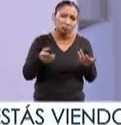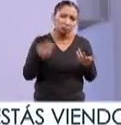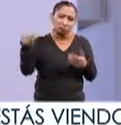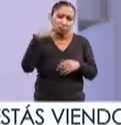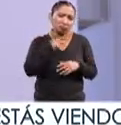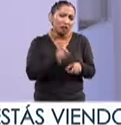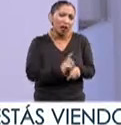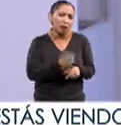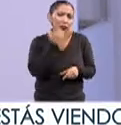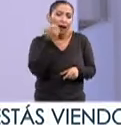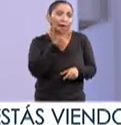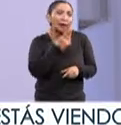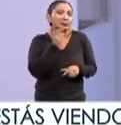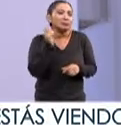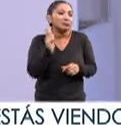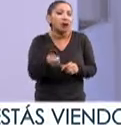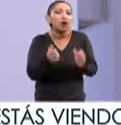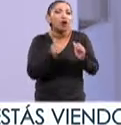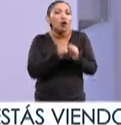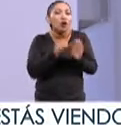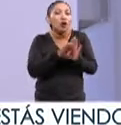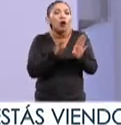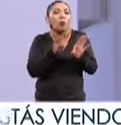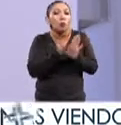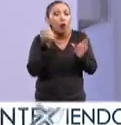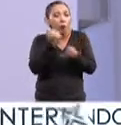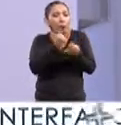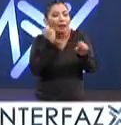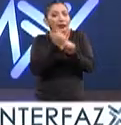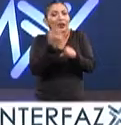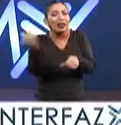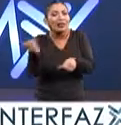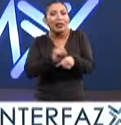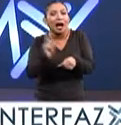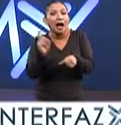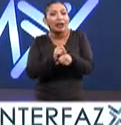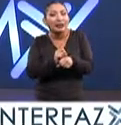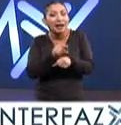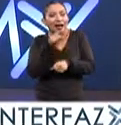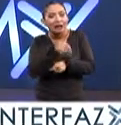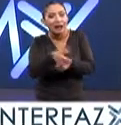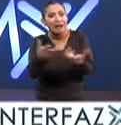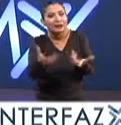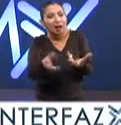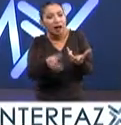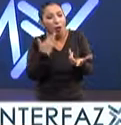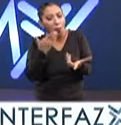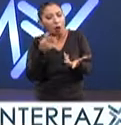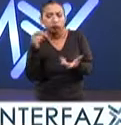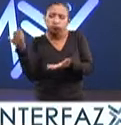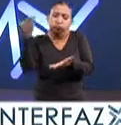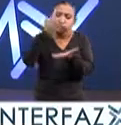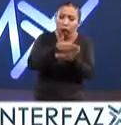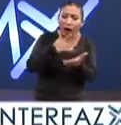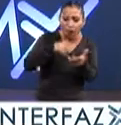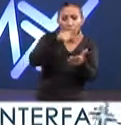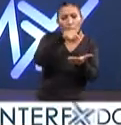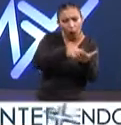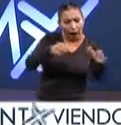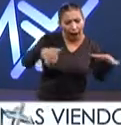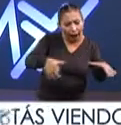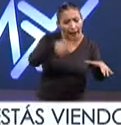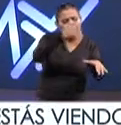en el cotidiano de la escuela tienen que ver con cómo la práctica cotidiana hace que se realicen cosas sin que necesariamente haya un